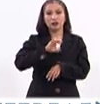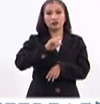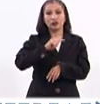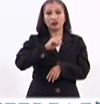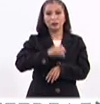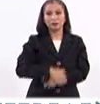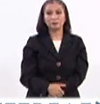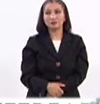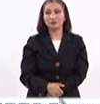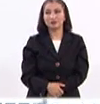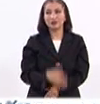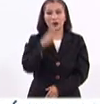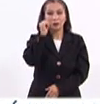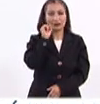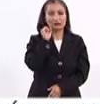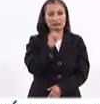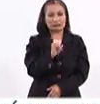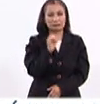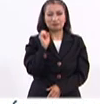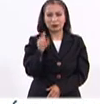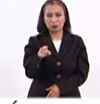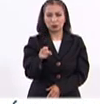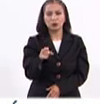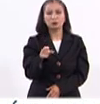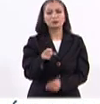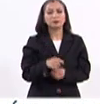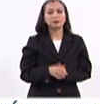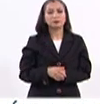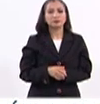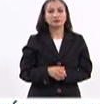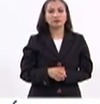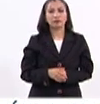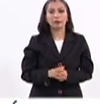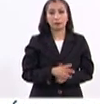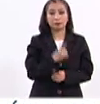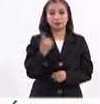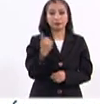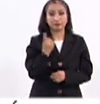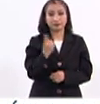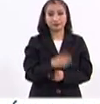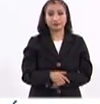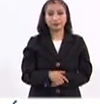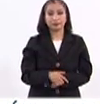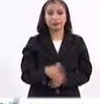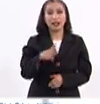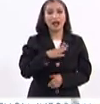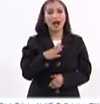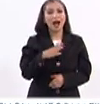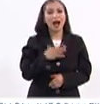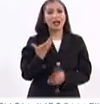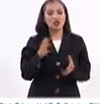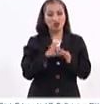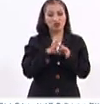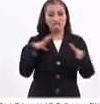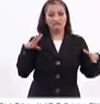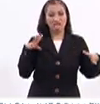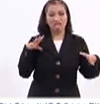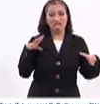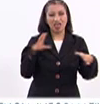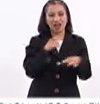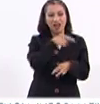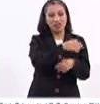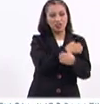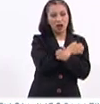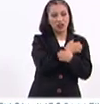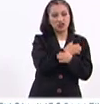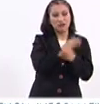Creo que coincidimos en este aspecto porque de alguna manera ha habido un divorcio importante en lo que es